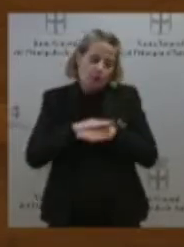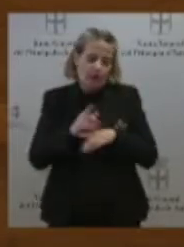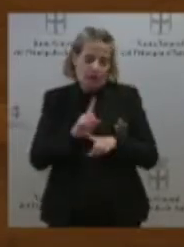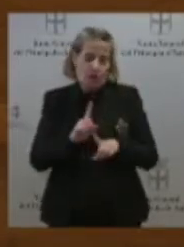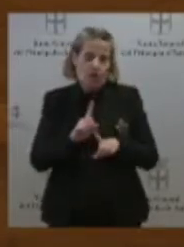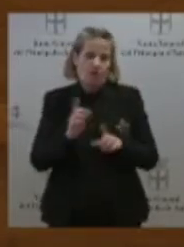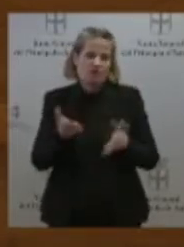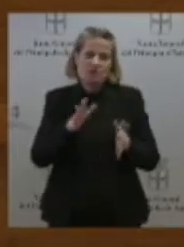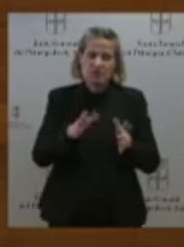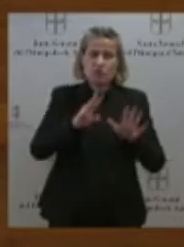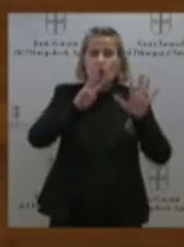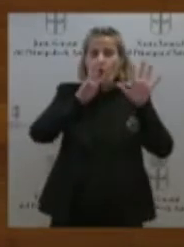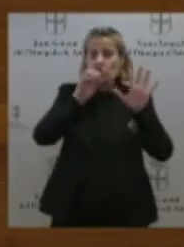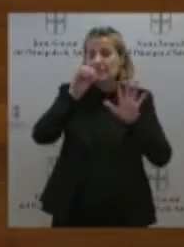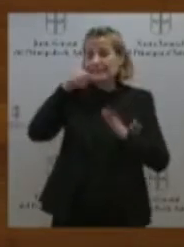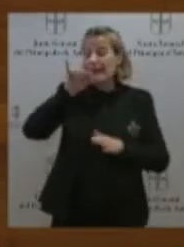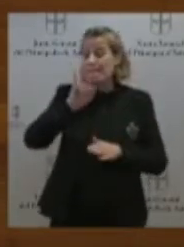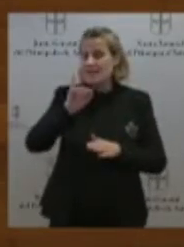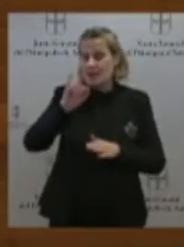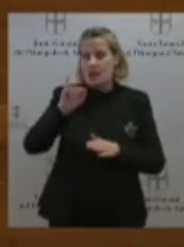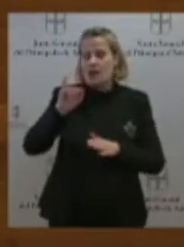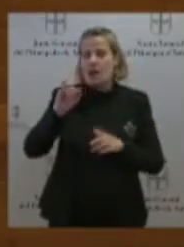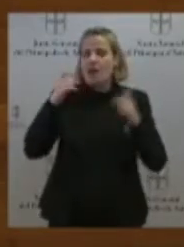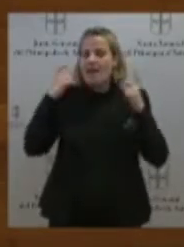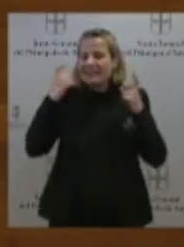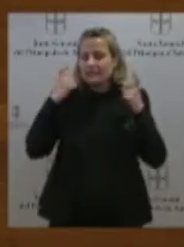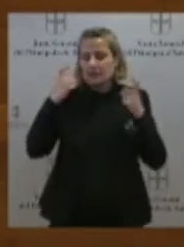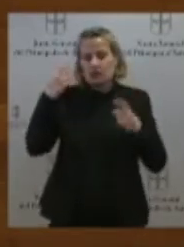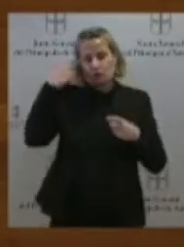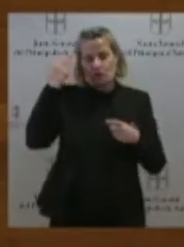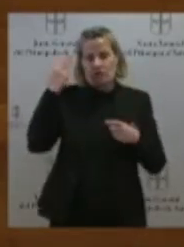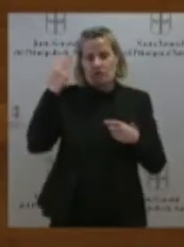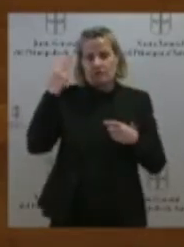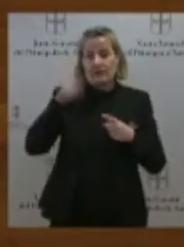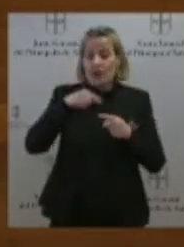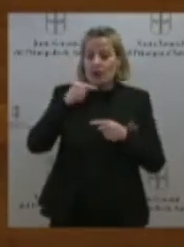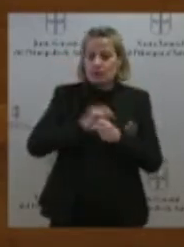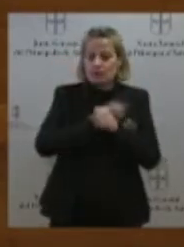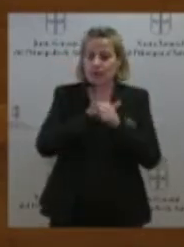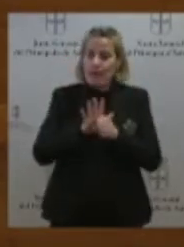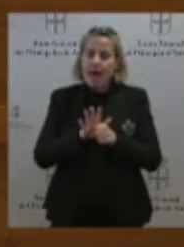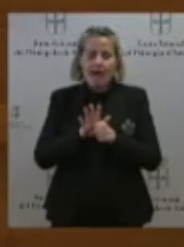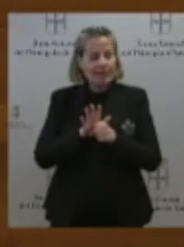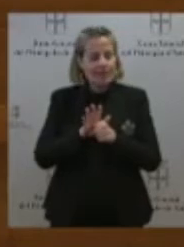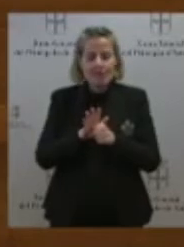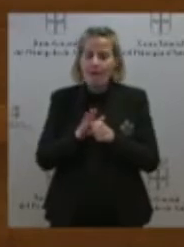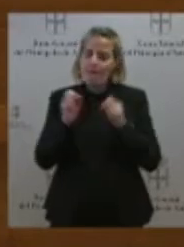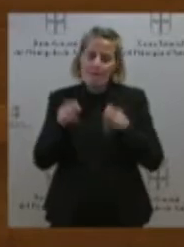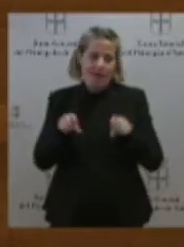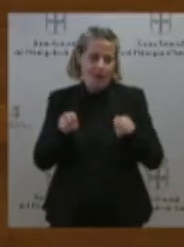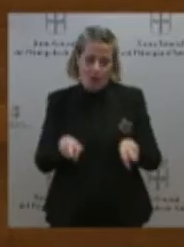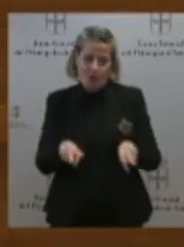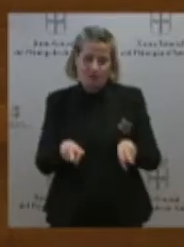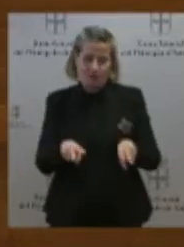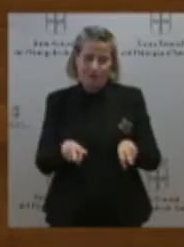crisis sanitaria, económica y social derivada de la pandemia no ha hecho sino agudizar dicha incidencia, que causa más muertes en el planeta que la suma